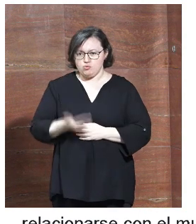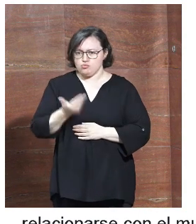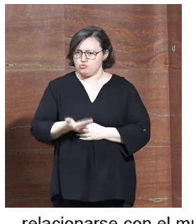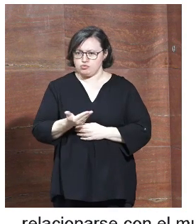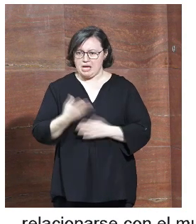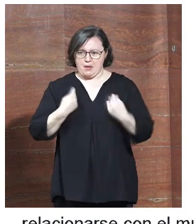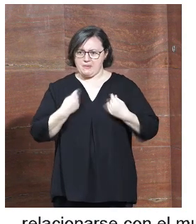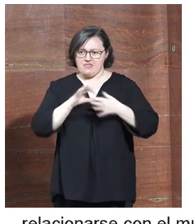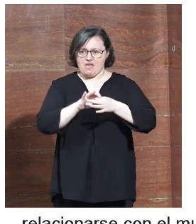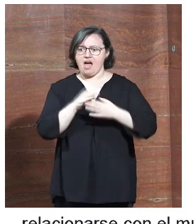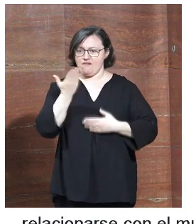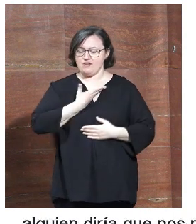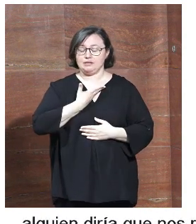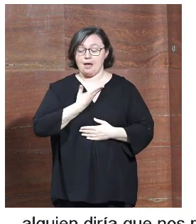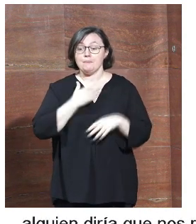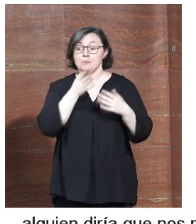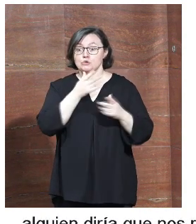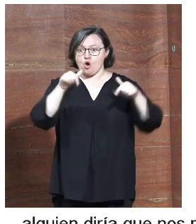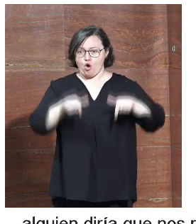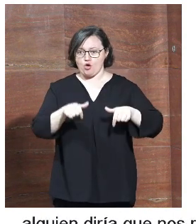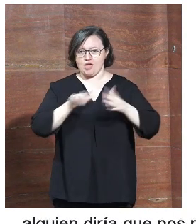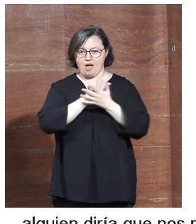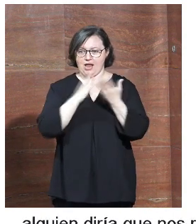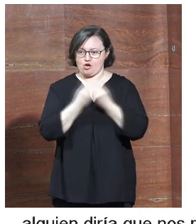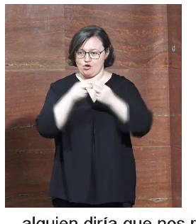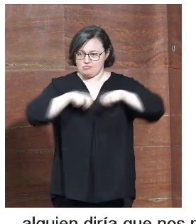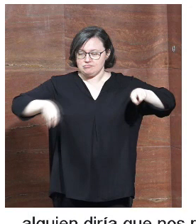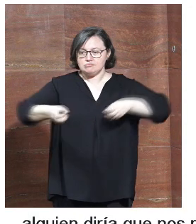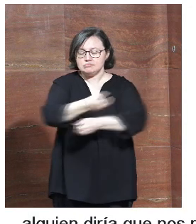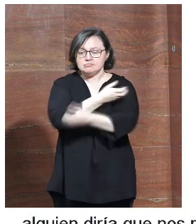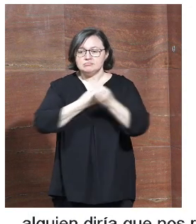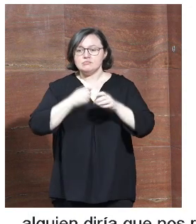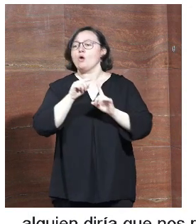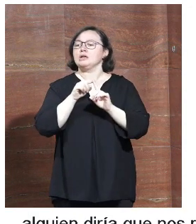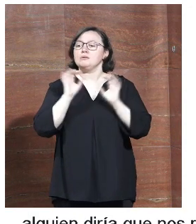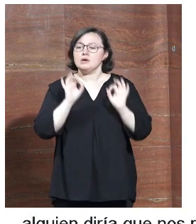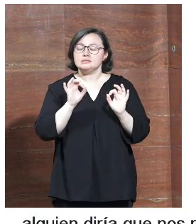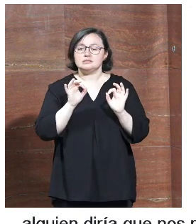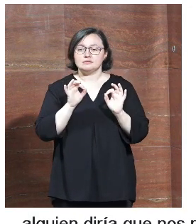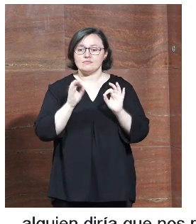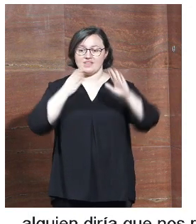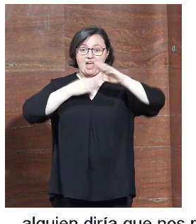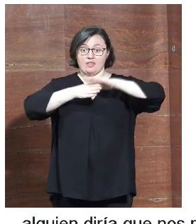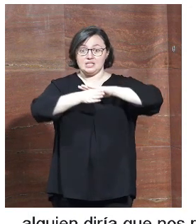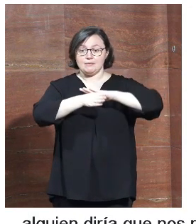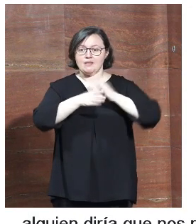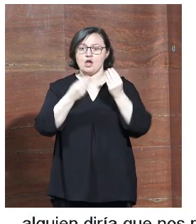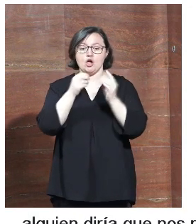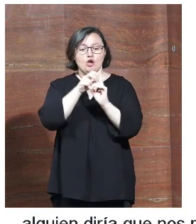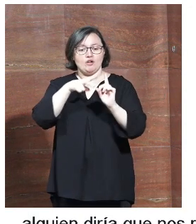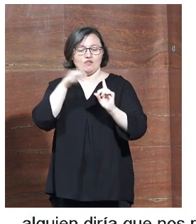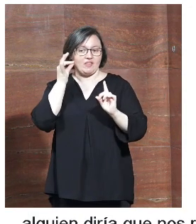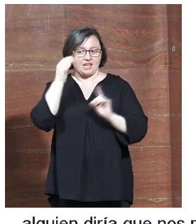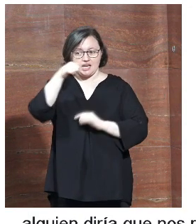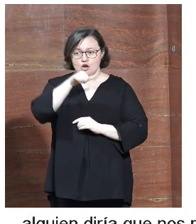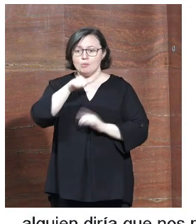en nuestras vidas. Por eso hoy nos hemos reunido aquí para hablar de la accesibilidad con enfoque de género